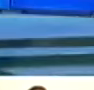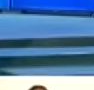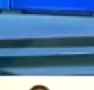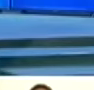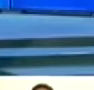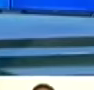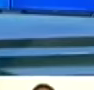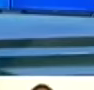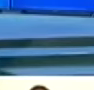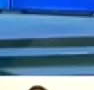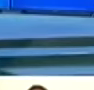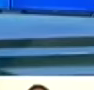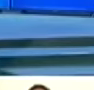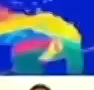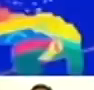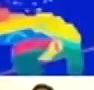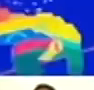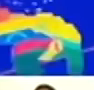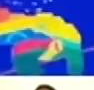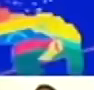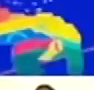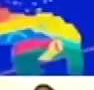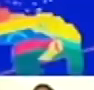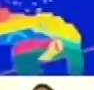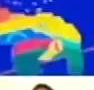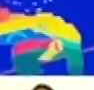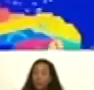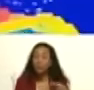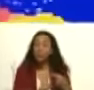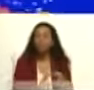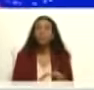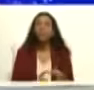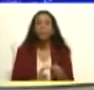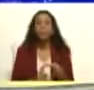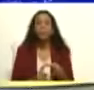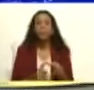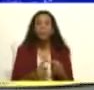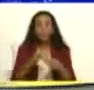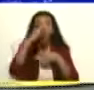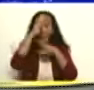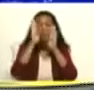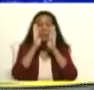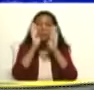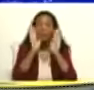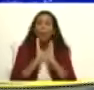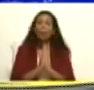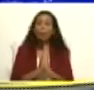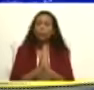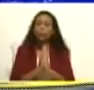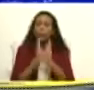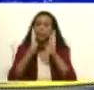Gracias, muchachos. En primer lugar, oído,